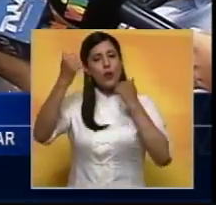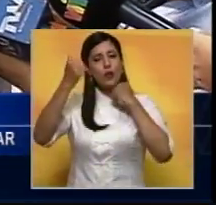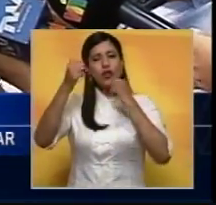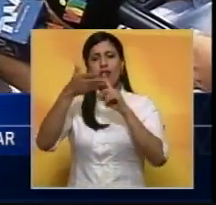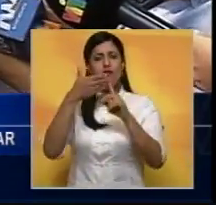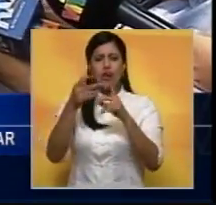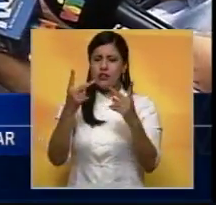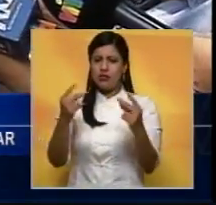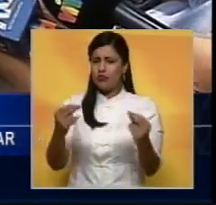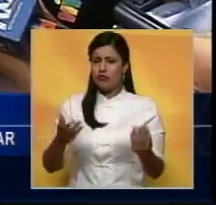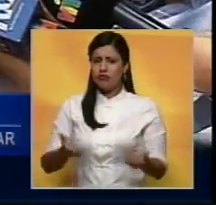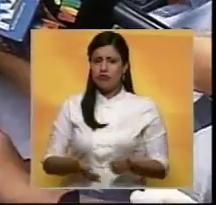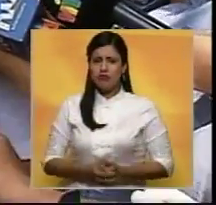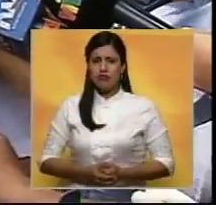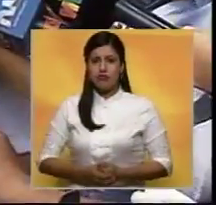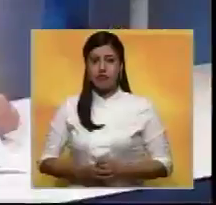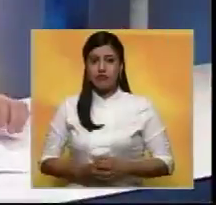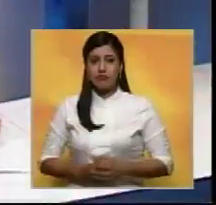no violenta.